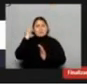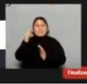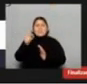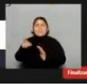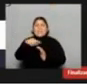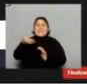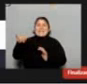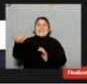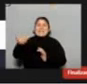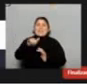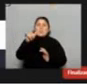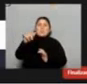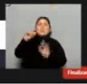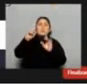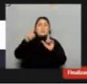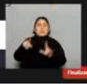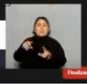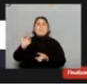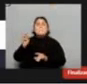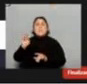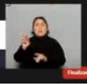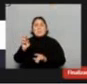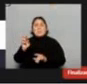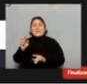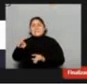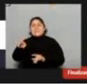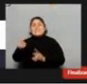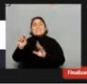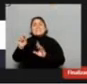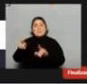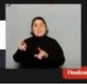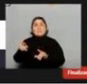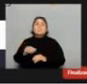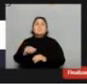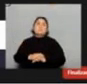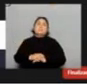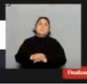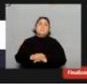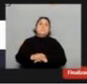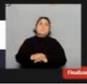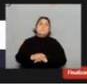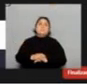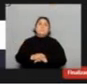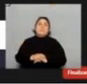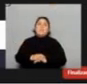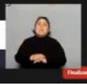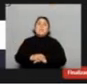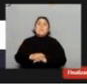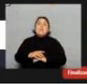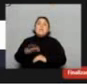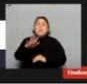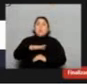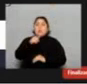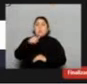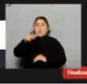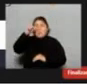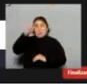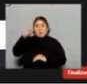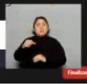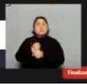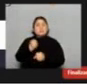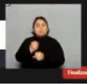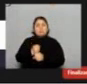de Alto Comedero como la gente de Palpalá, que está constantemente trabajando, los cuarteles. El día